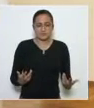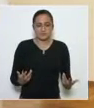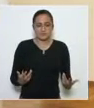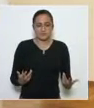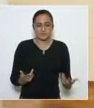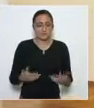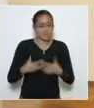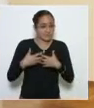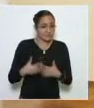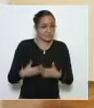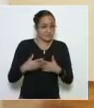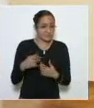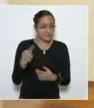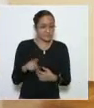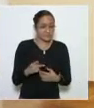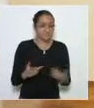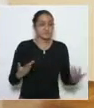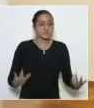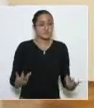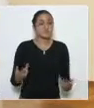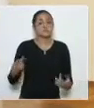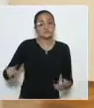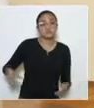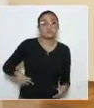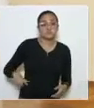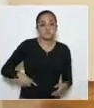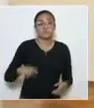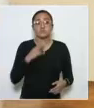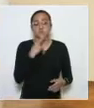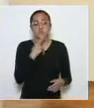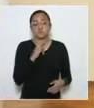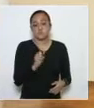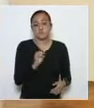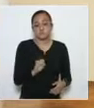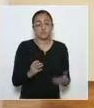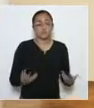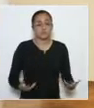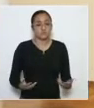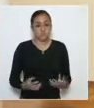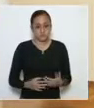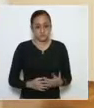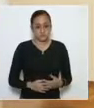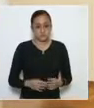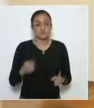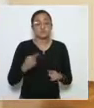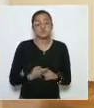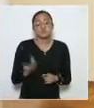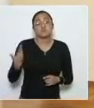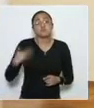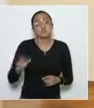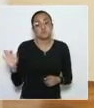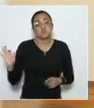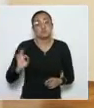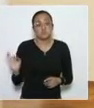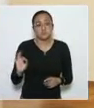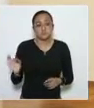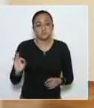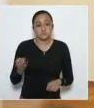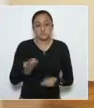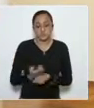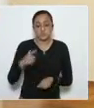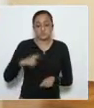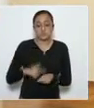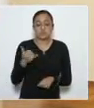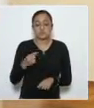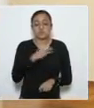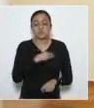esas empresas? Las utilizan los gobiernos. Los gobiernos, que son, pueden ser los gobiernos estatales